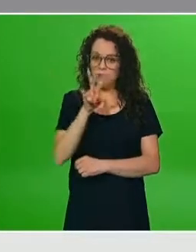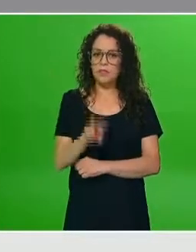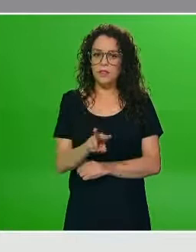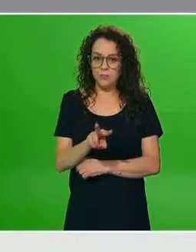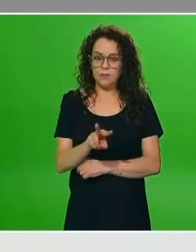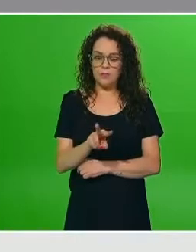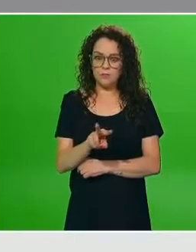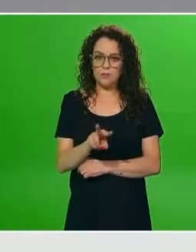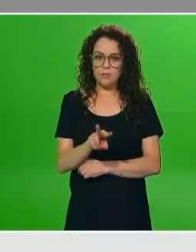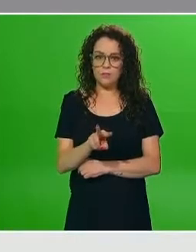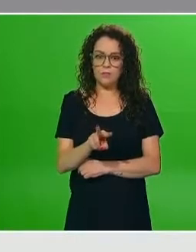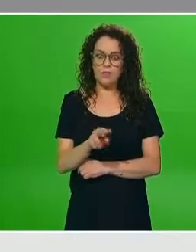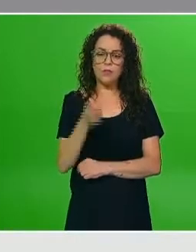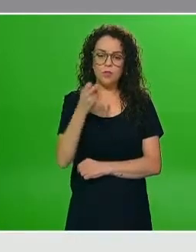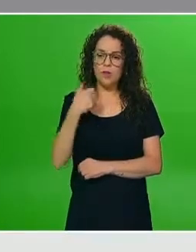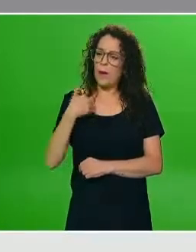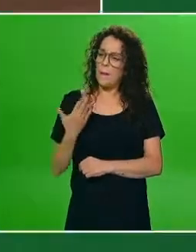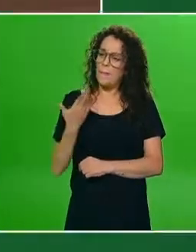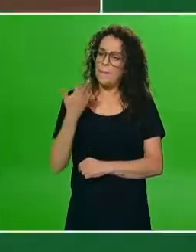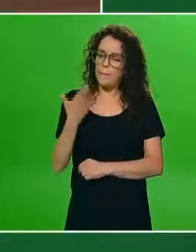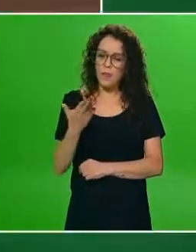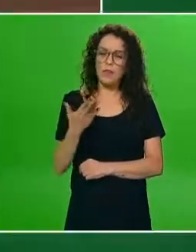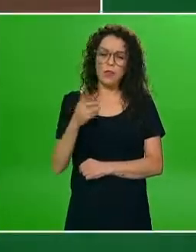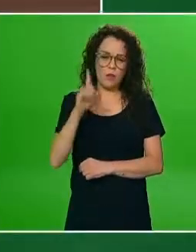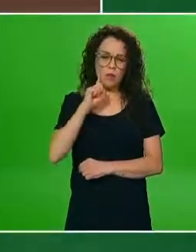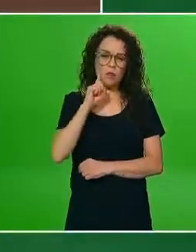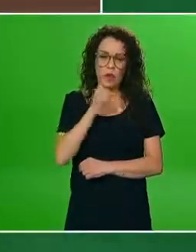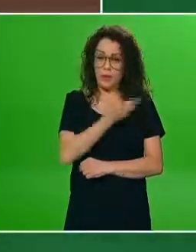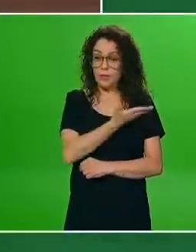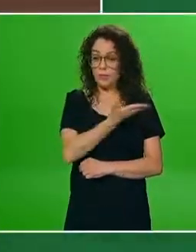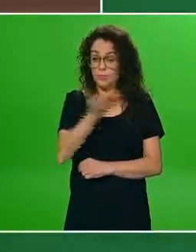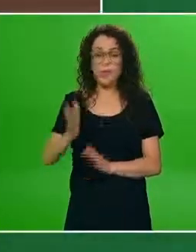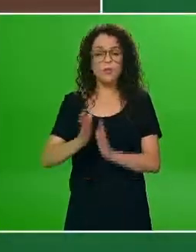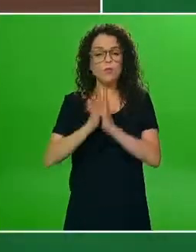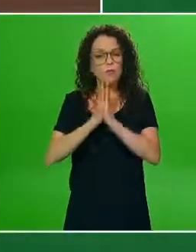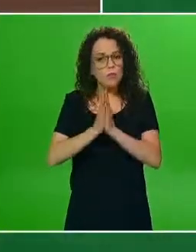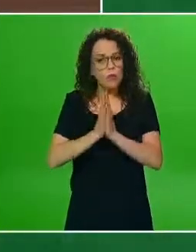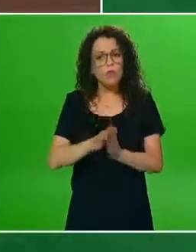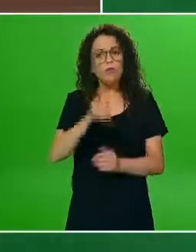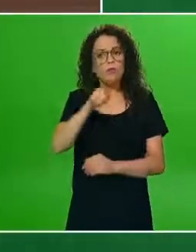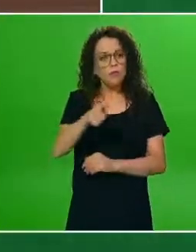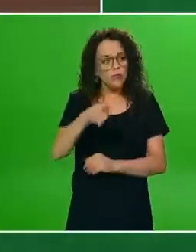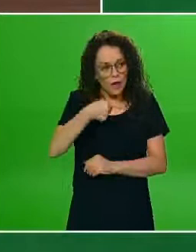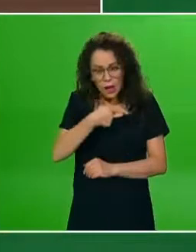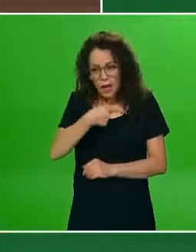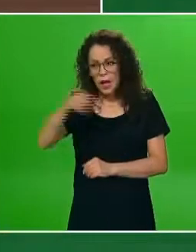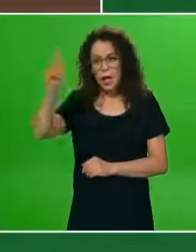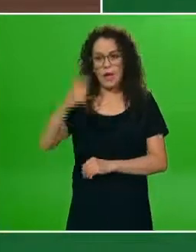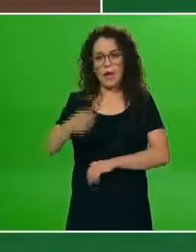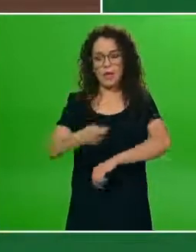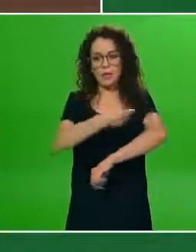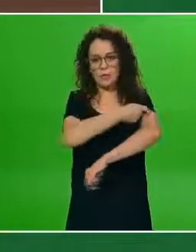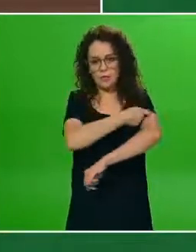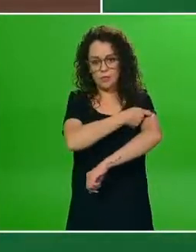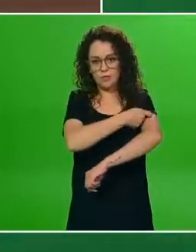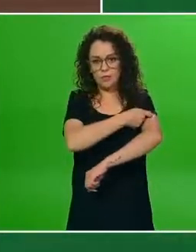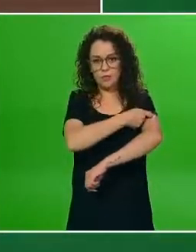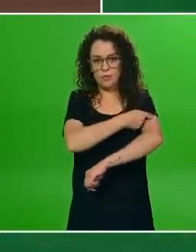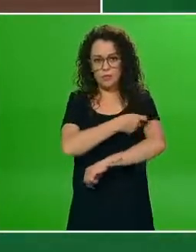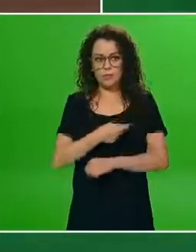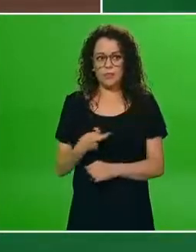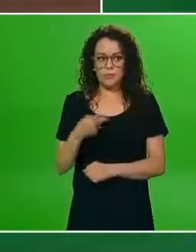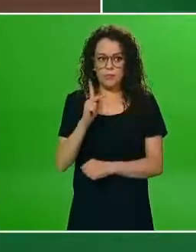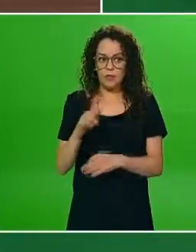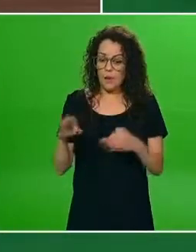también a las mujeres embarazadas que acudan lo antes posible. Digo, lo ideal es posterior a las 9 semanas, pero sí es importante que sea cerca de